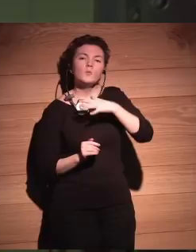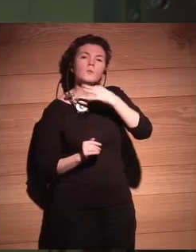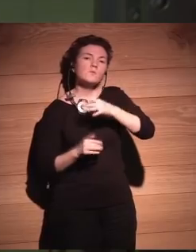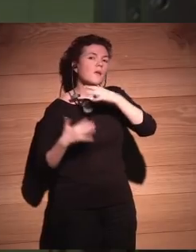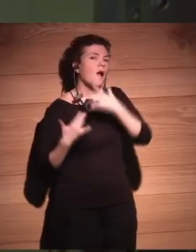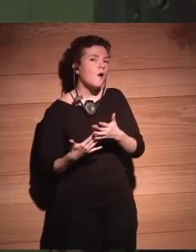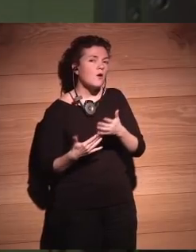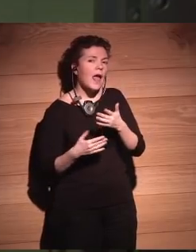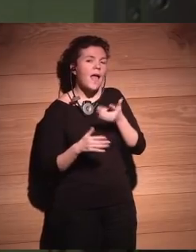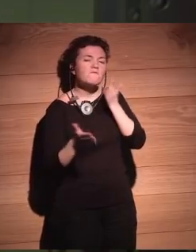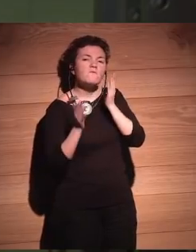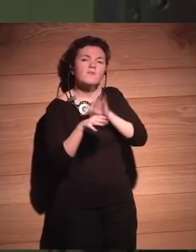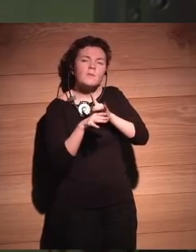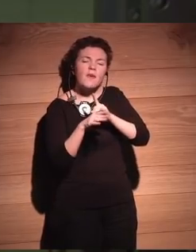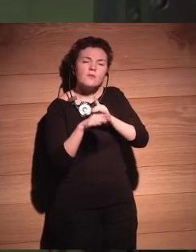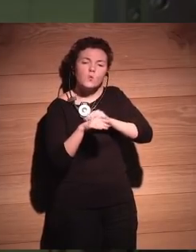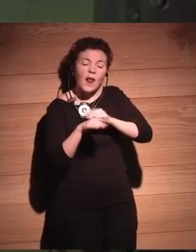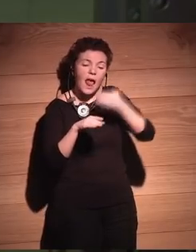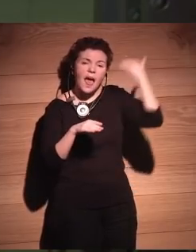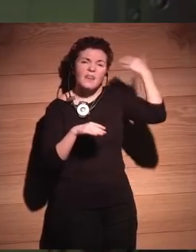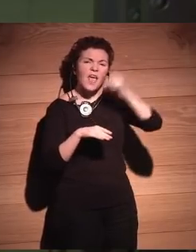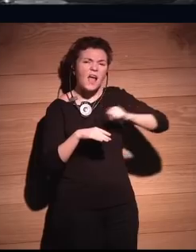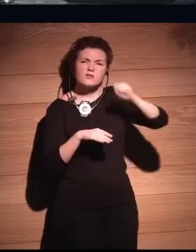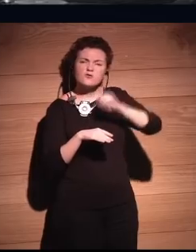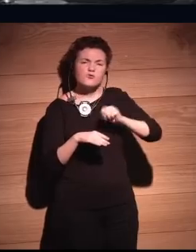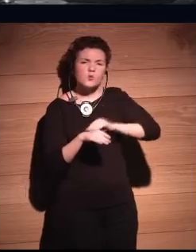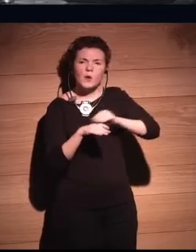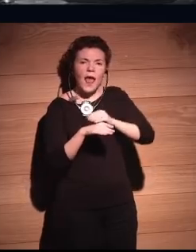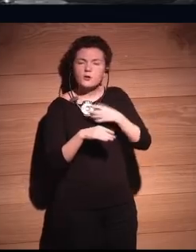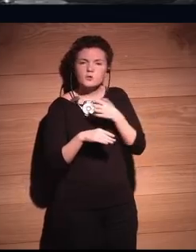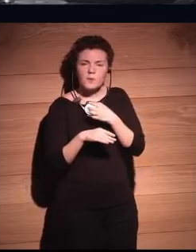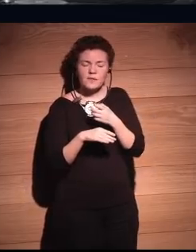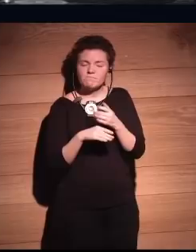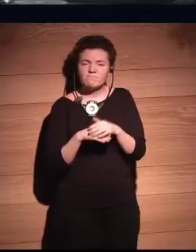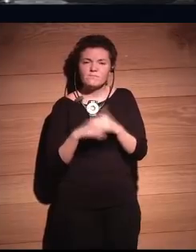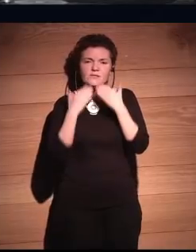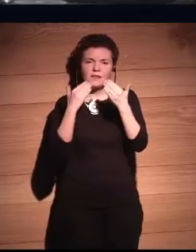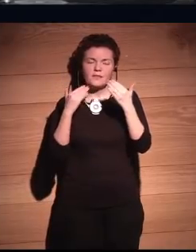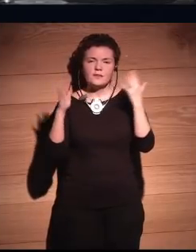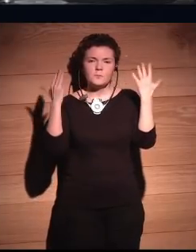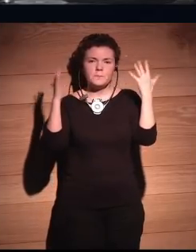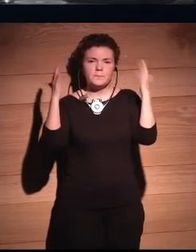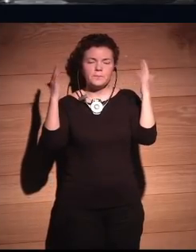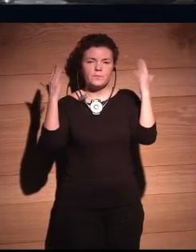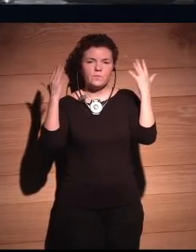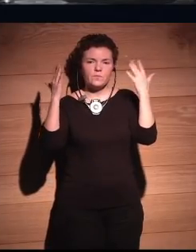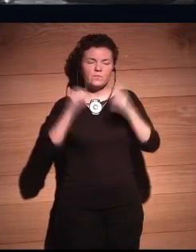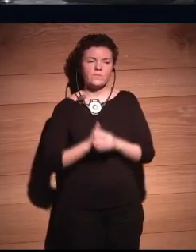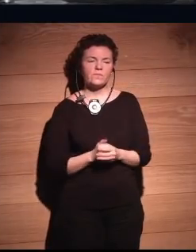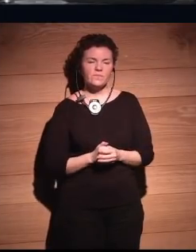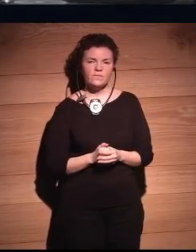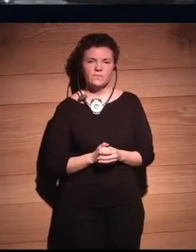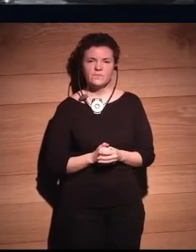ahora mismo podemos tratar enfermedades que hace años eran intratables. Muchísimas gracias. Thank you very